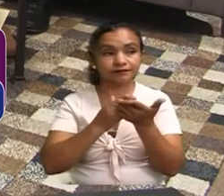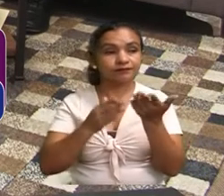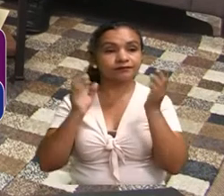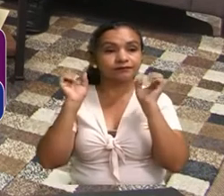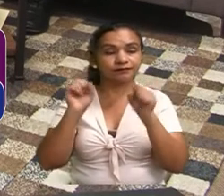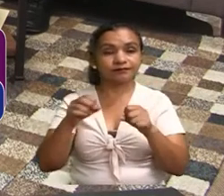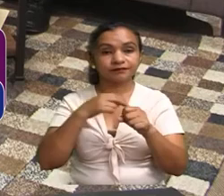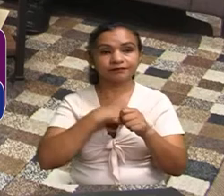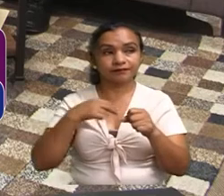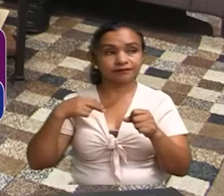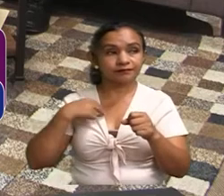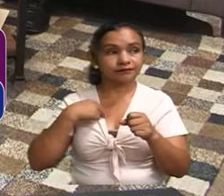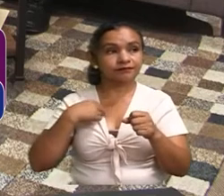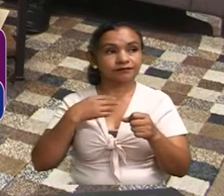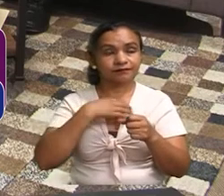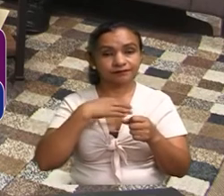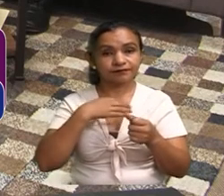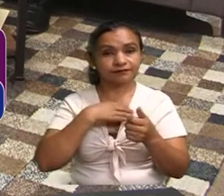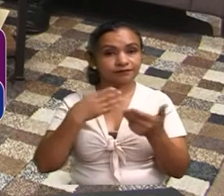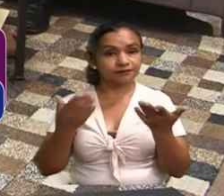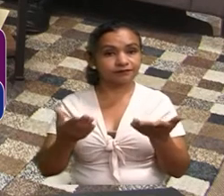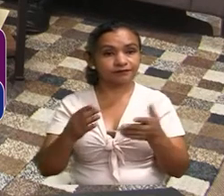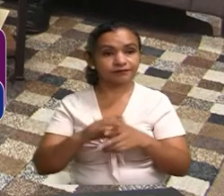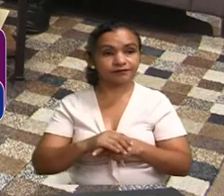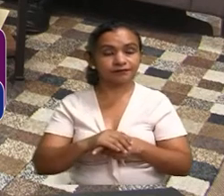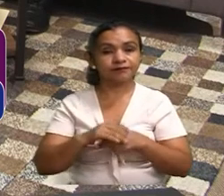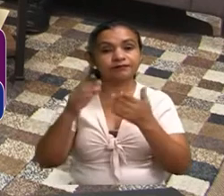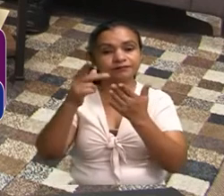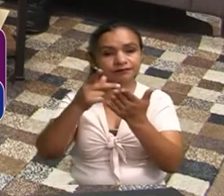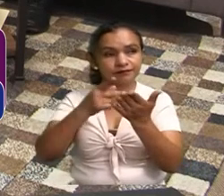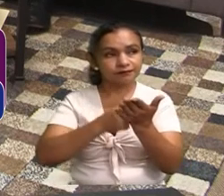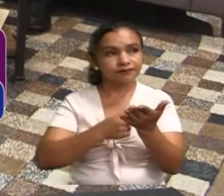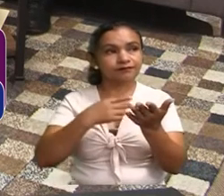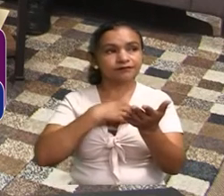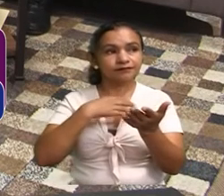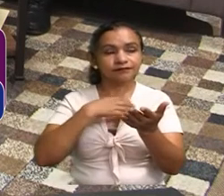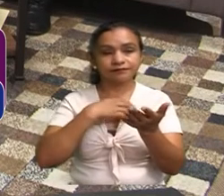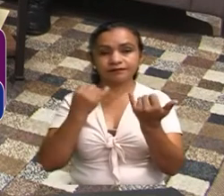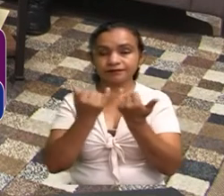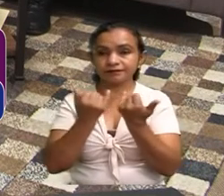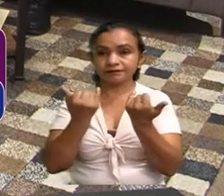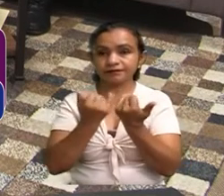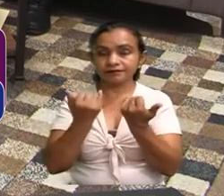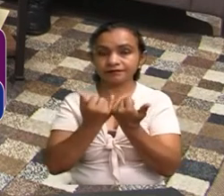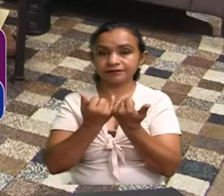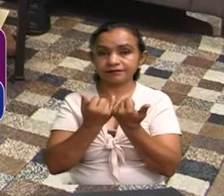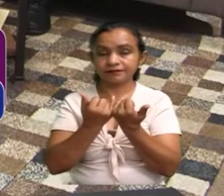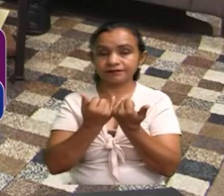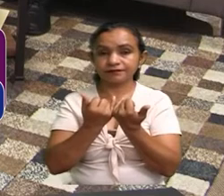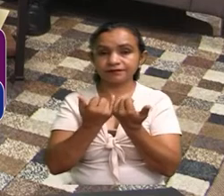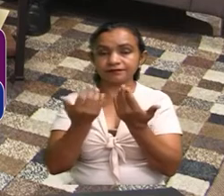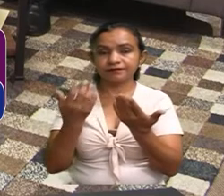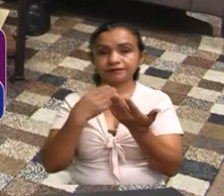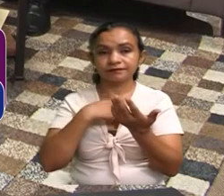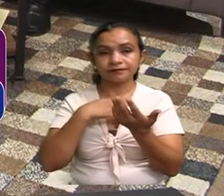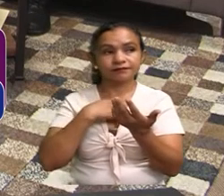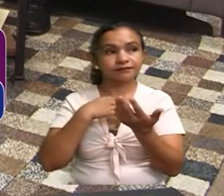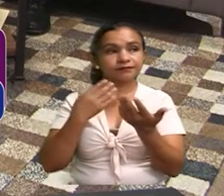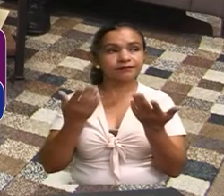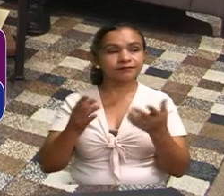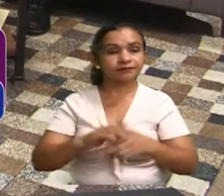sean las ejecutoras de estos proyectos, porque así está dentro de su